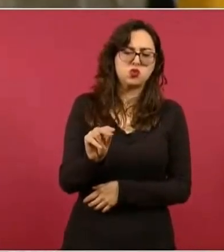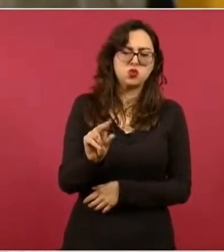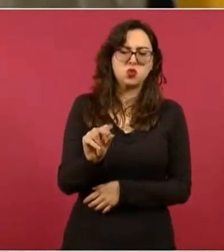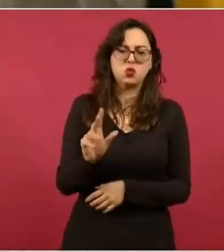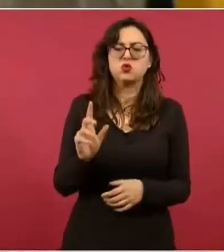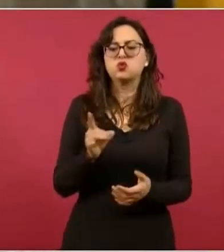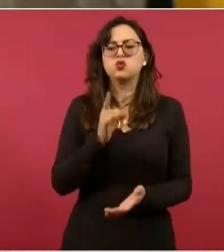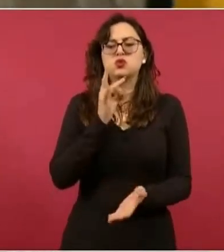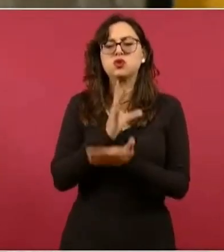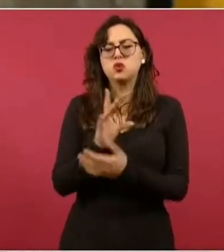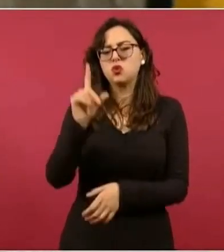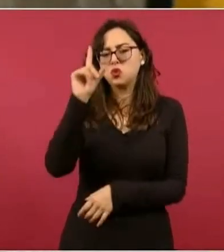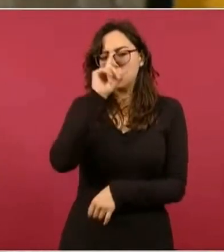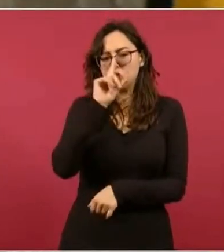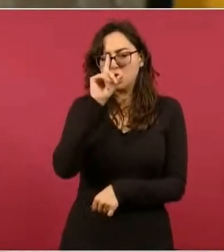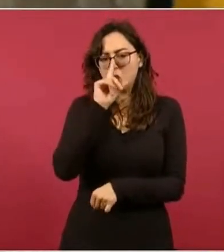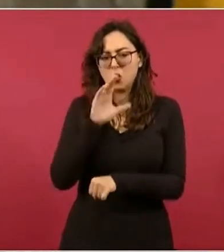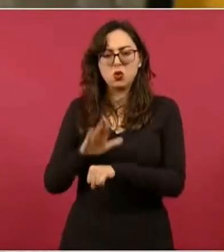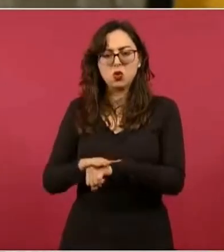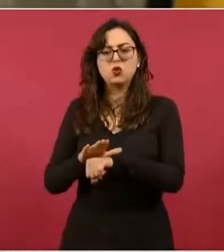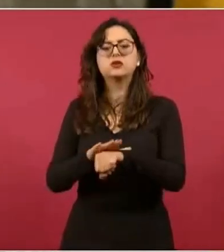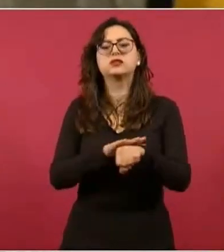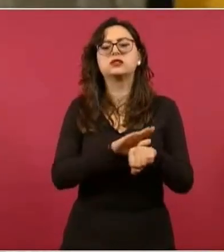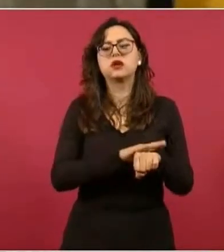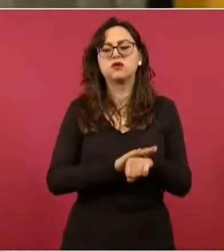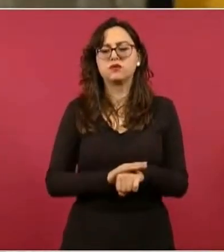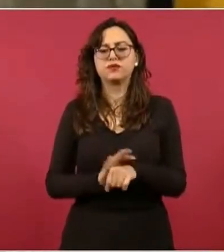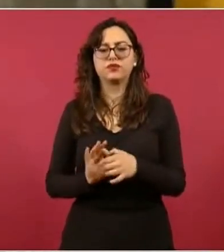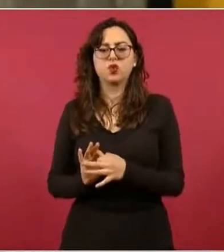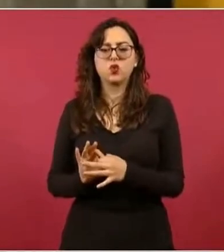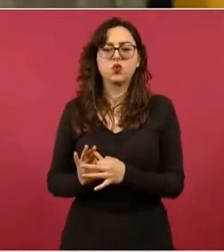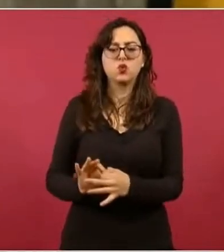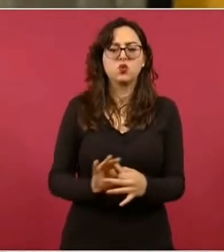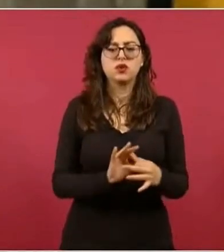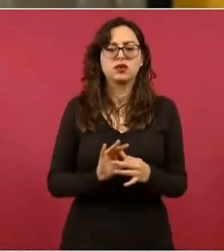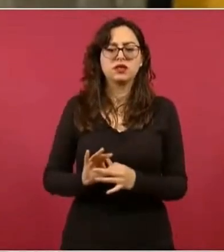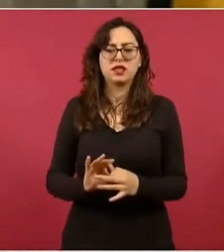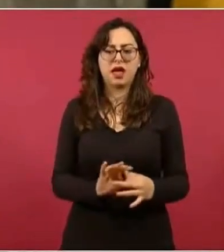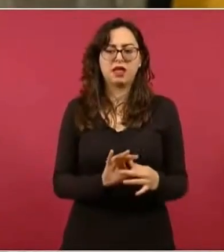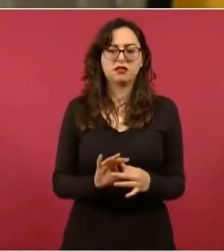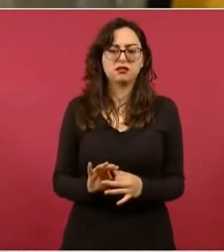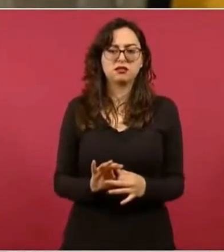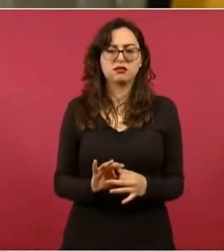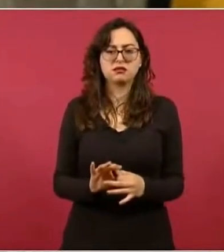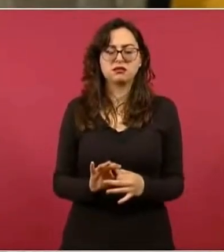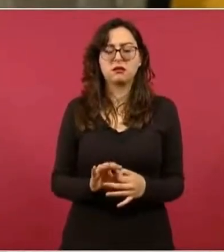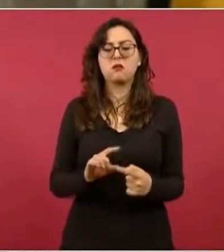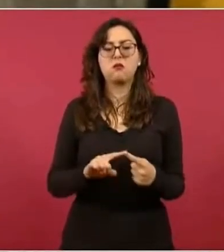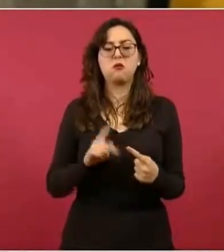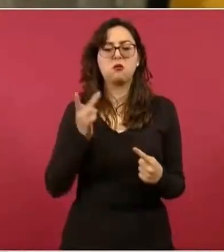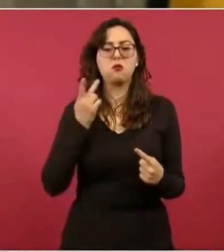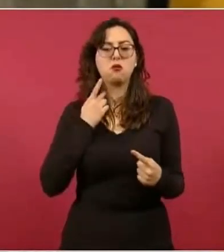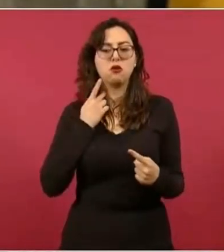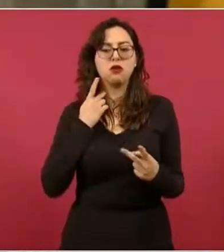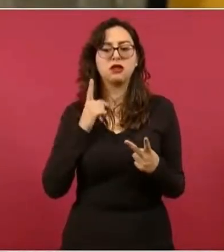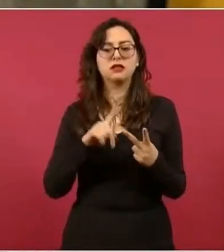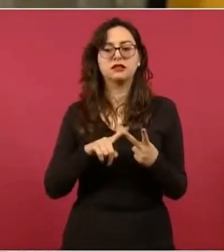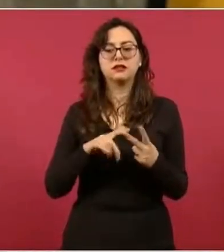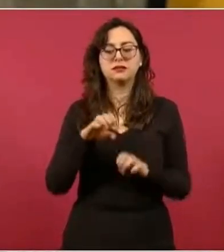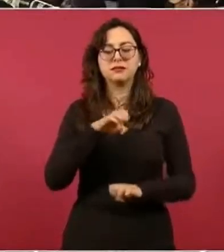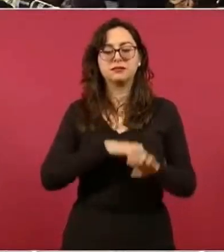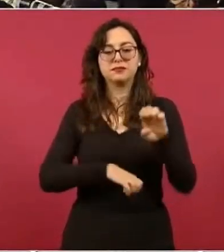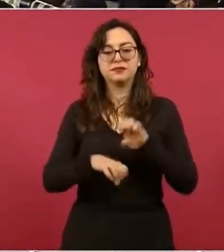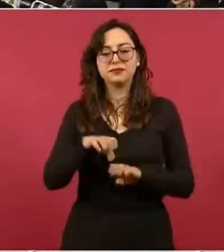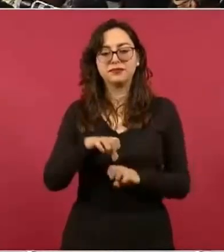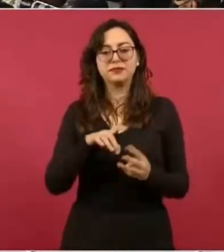sino simple y sencillamente la unidad a todos los sectores presidente al sector político al sector empresarial